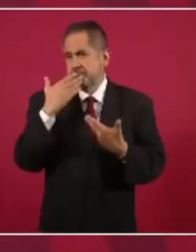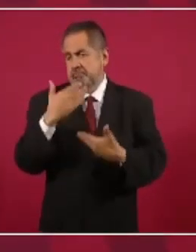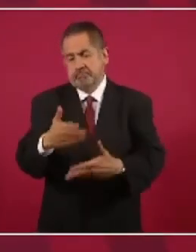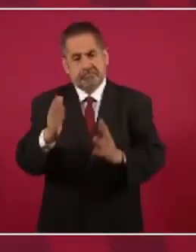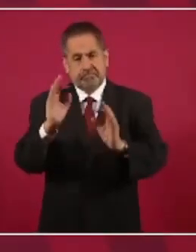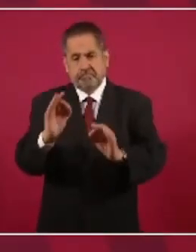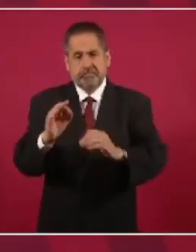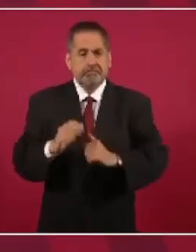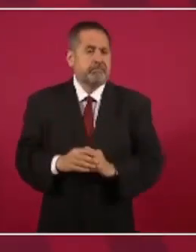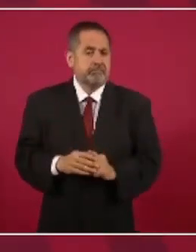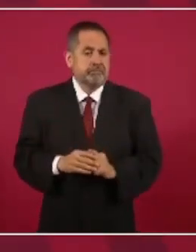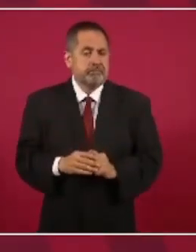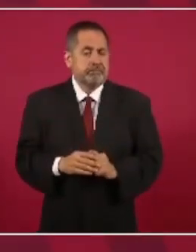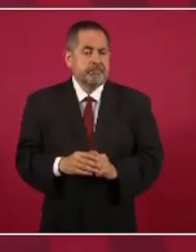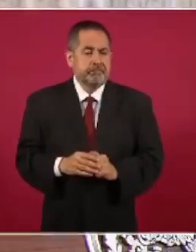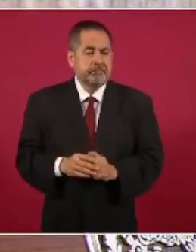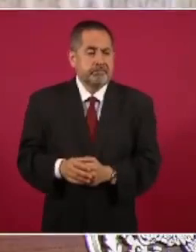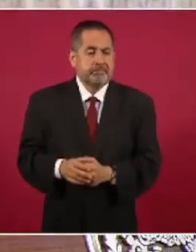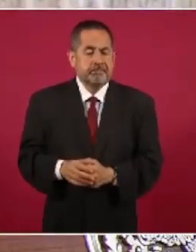y que